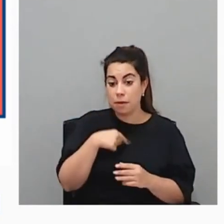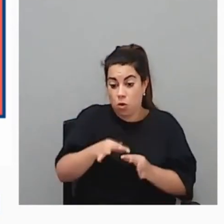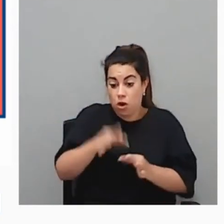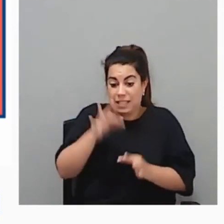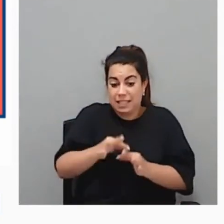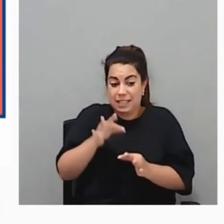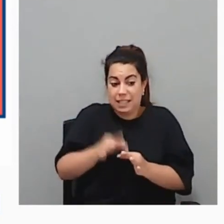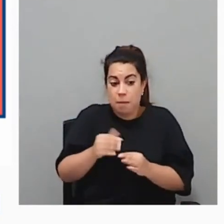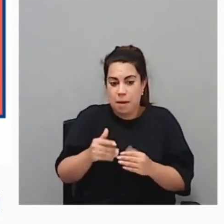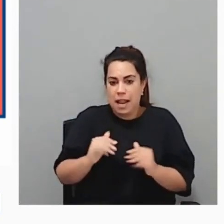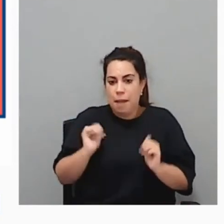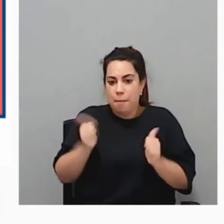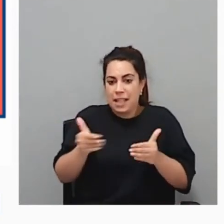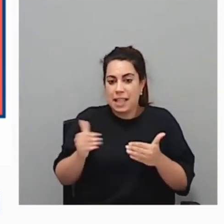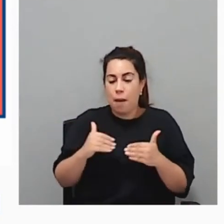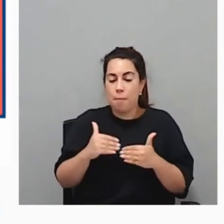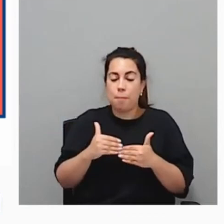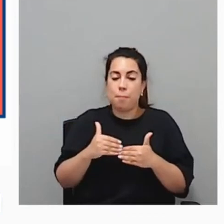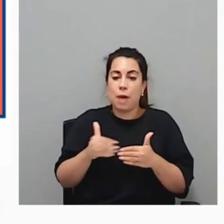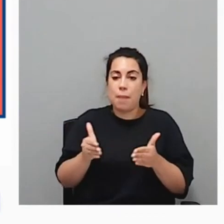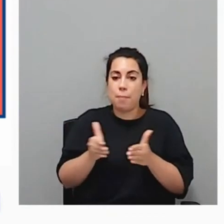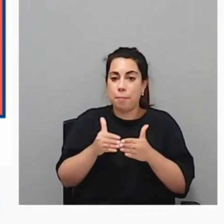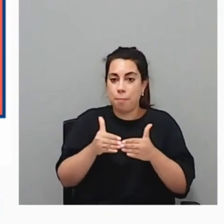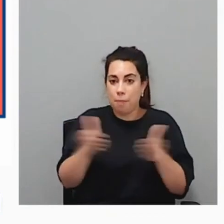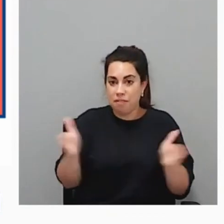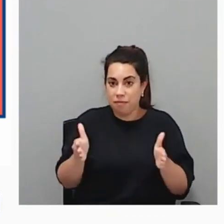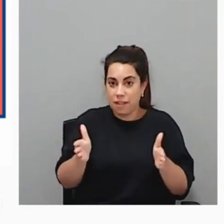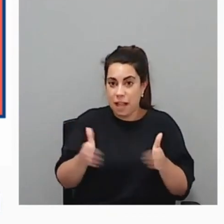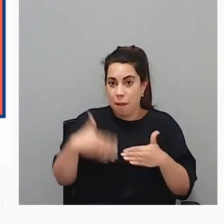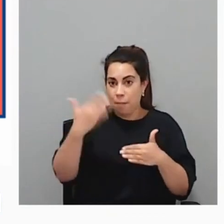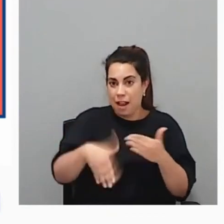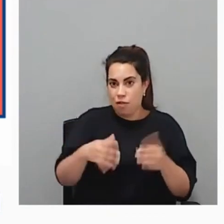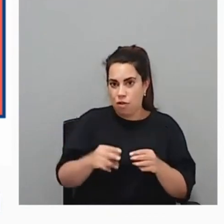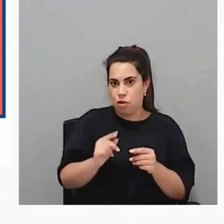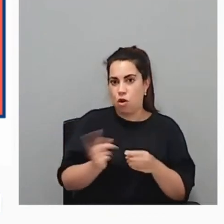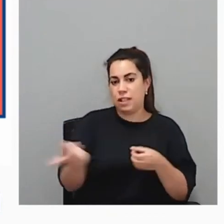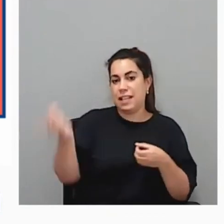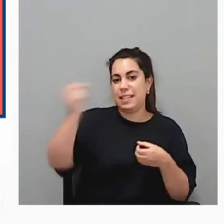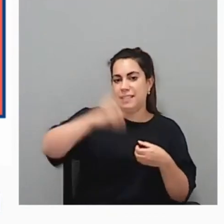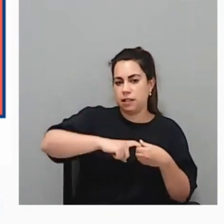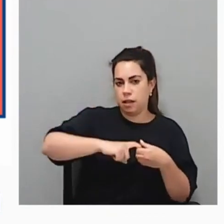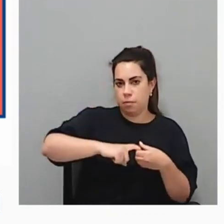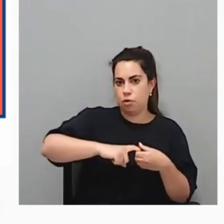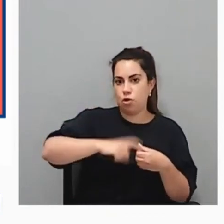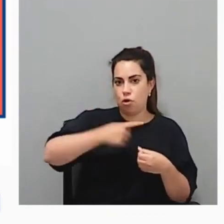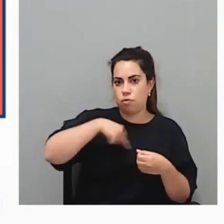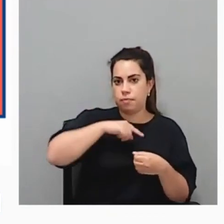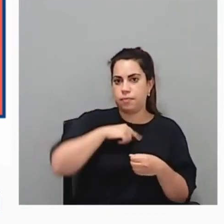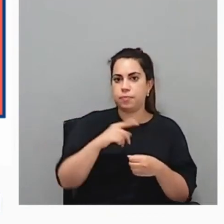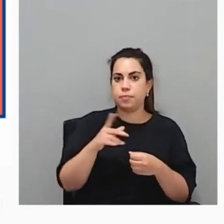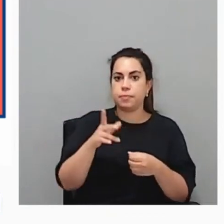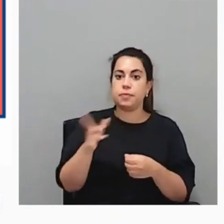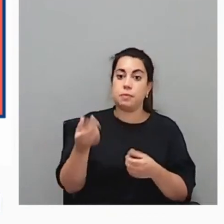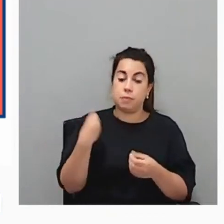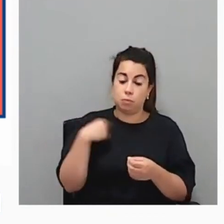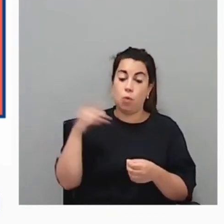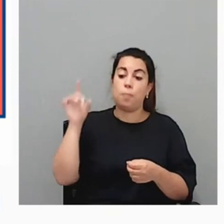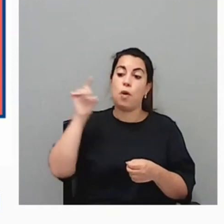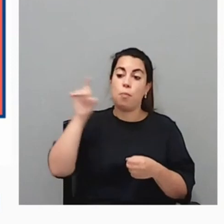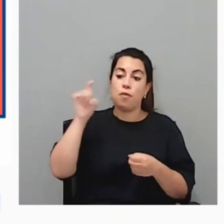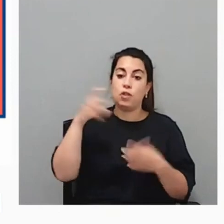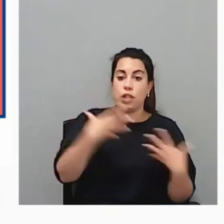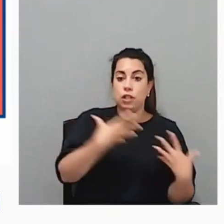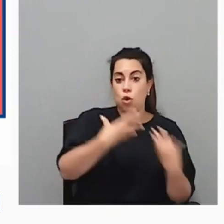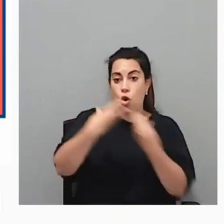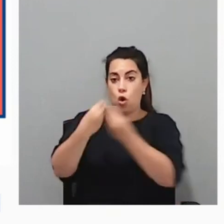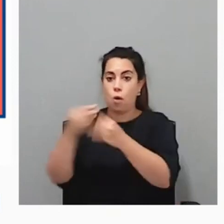de inscripción. Nosotros lo que tenemos es un programa en el que formamos a los maestros y les acompañamos para que su cole se transforme en una escuela